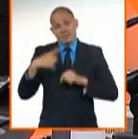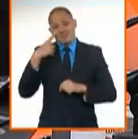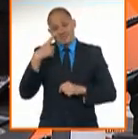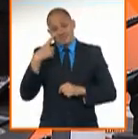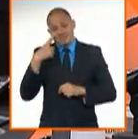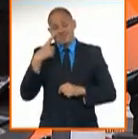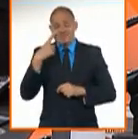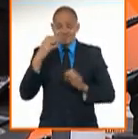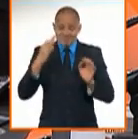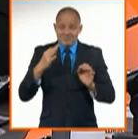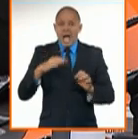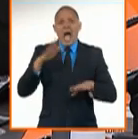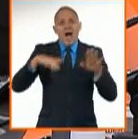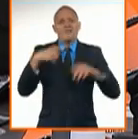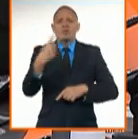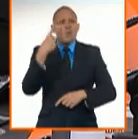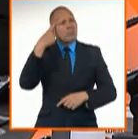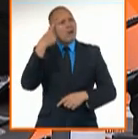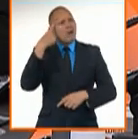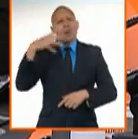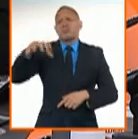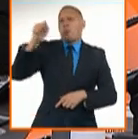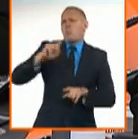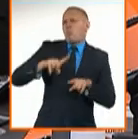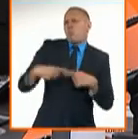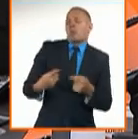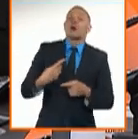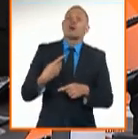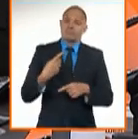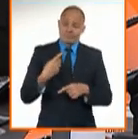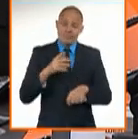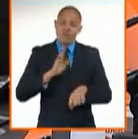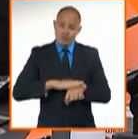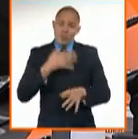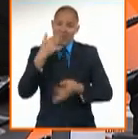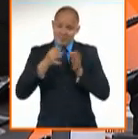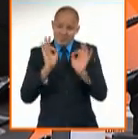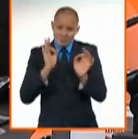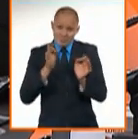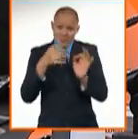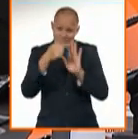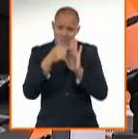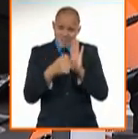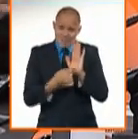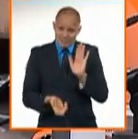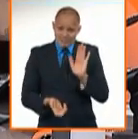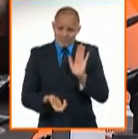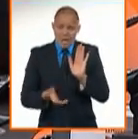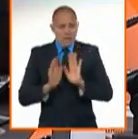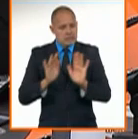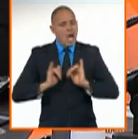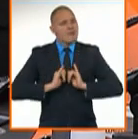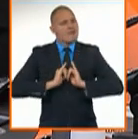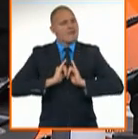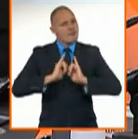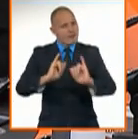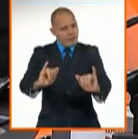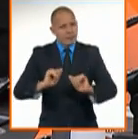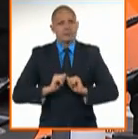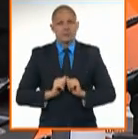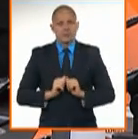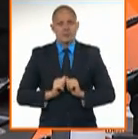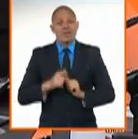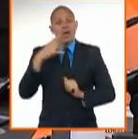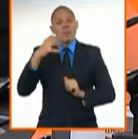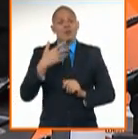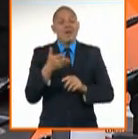se trata de organizar lo mejor posible de informar a nuestra a nuestro pueblo de cuándo está programado en cada una de